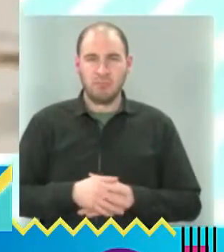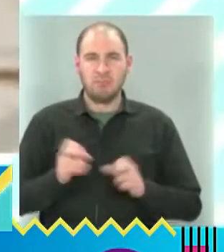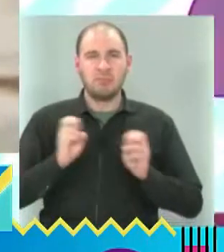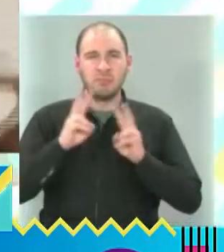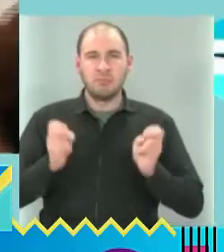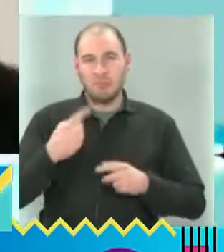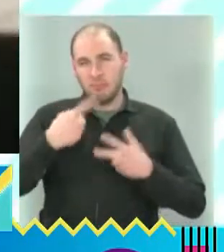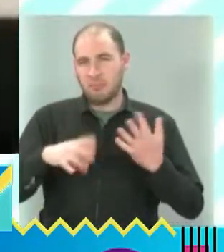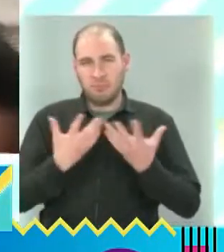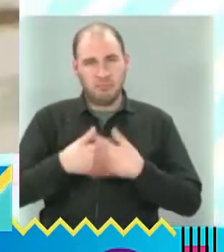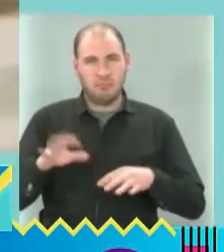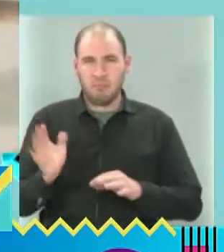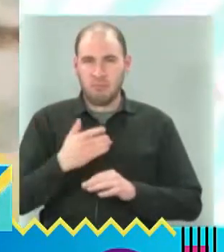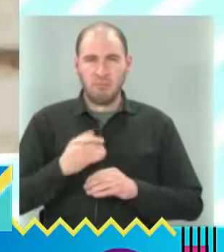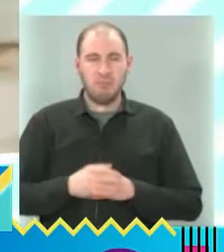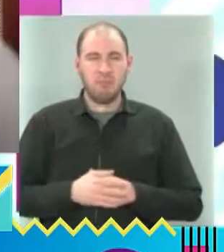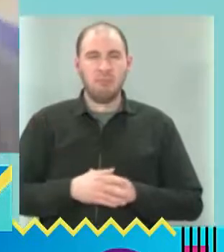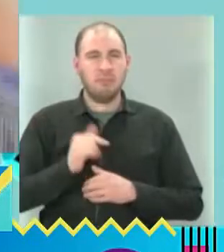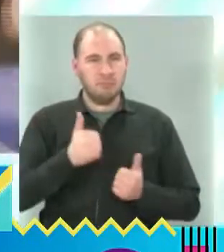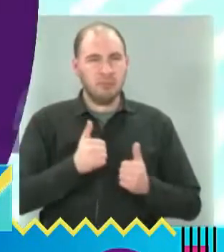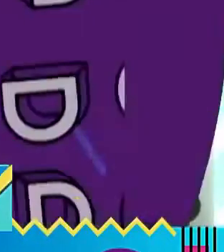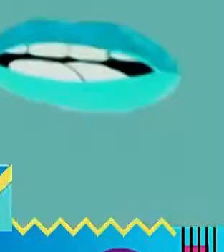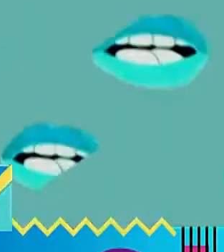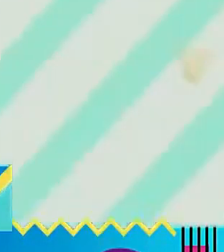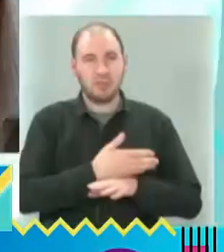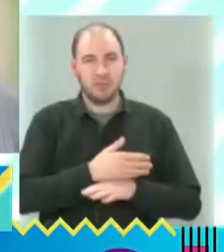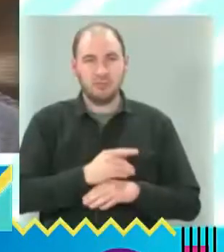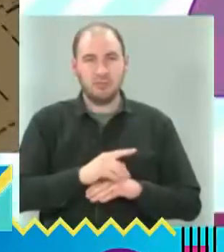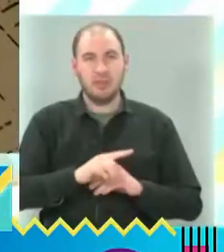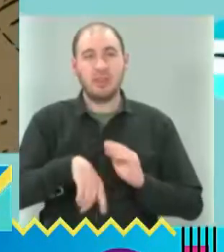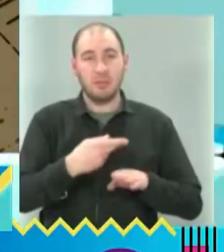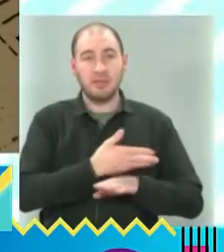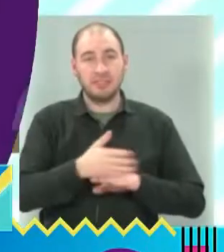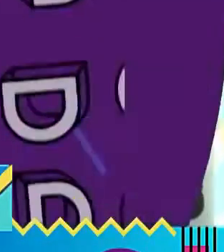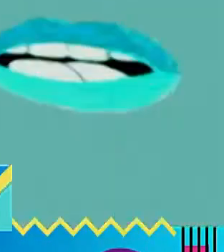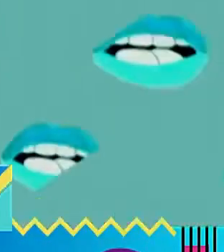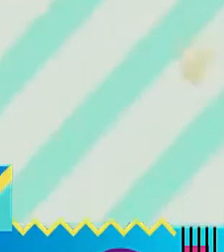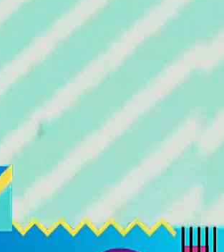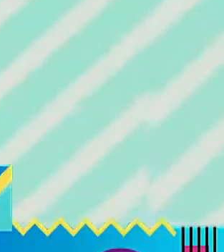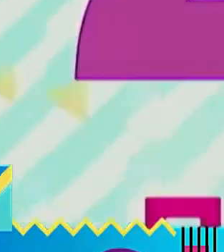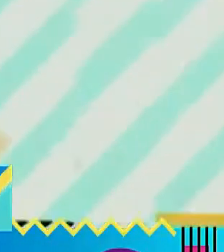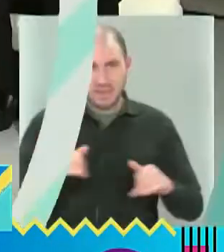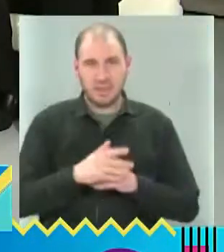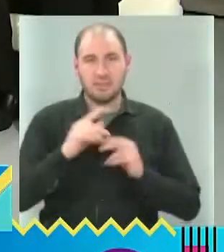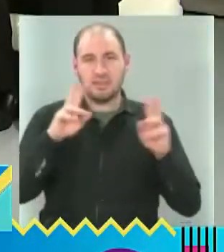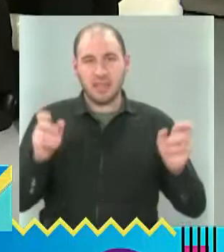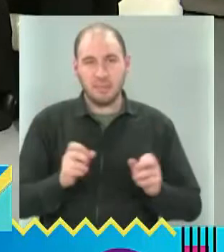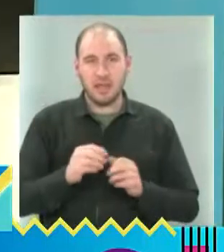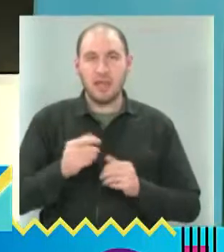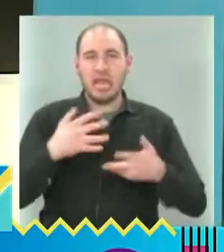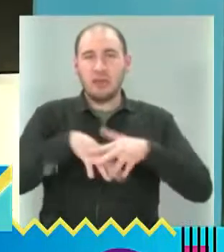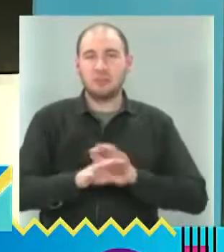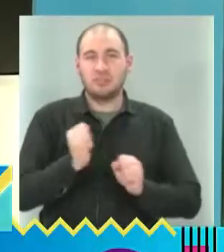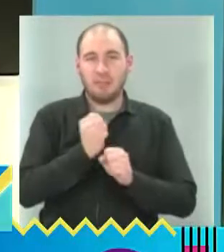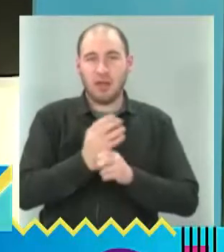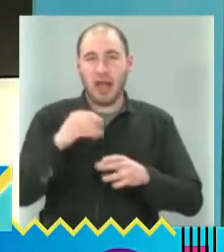poco con todo. Bien, bien, buenísimo. Vamos a retomar ahí, Gus, con el tema de los medios, no solamente en términos de, bueno, la inclusión